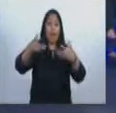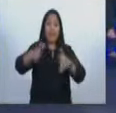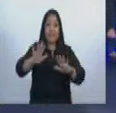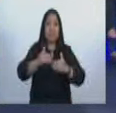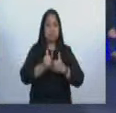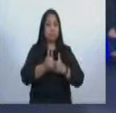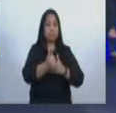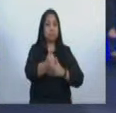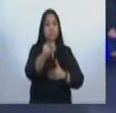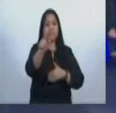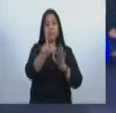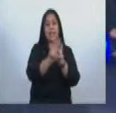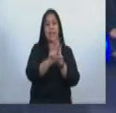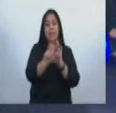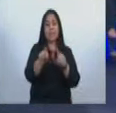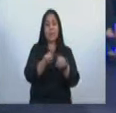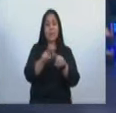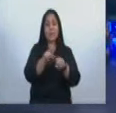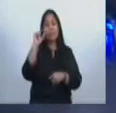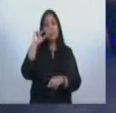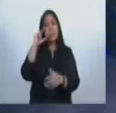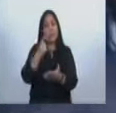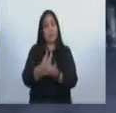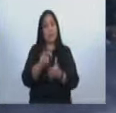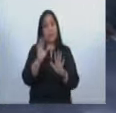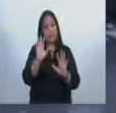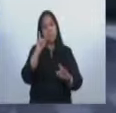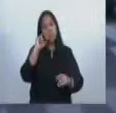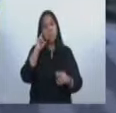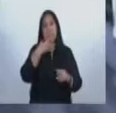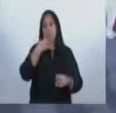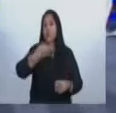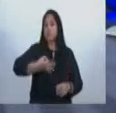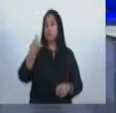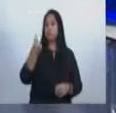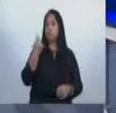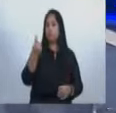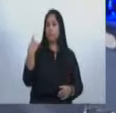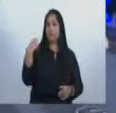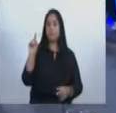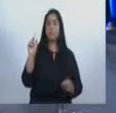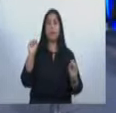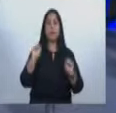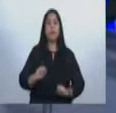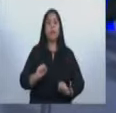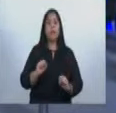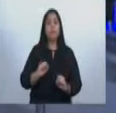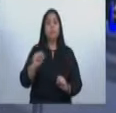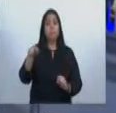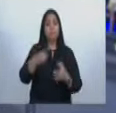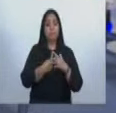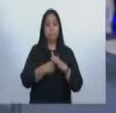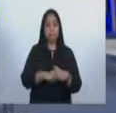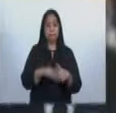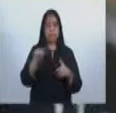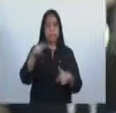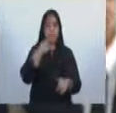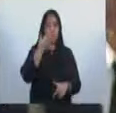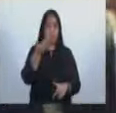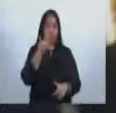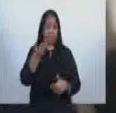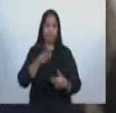bastante avanzada una ley de competencia que creemos que realmente va a ser muy importante para poder eh empezar a a a